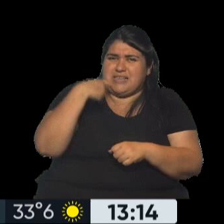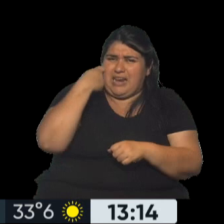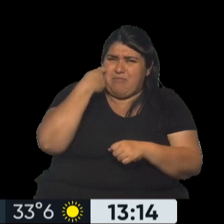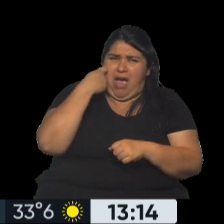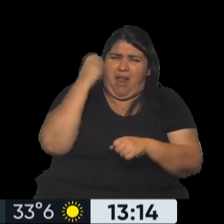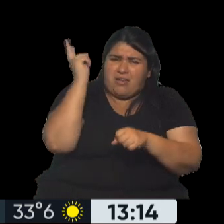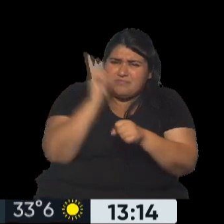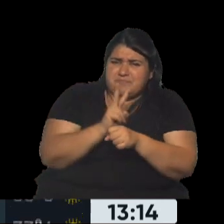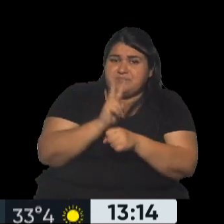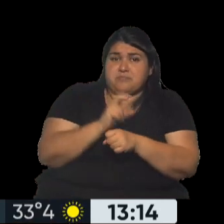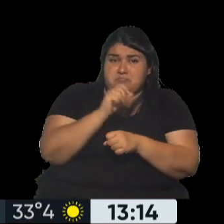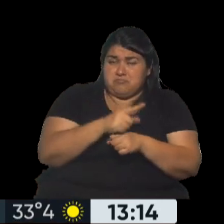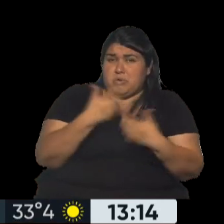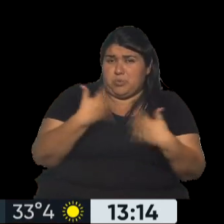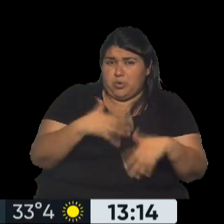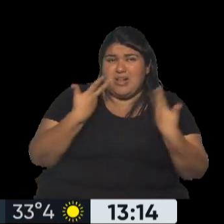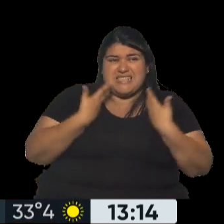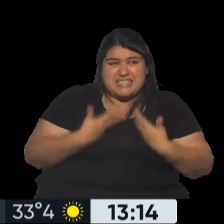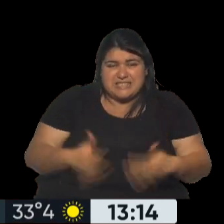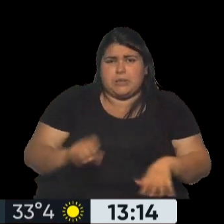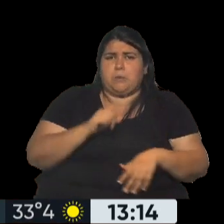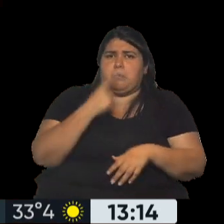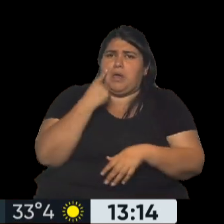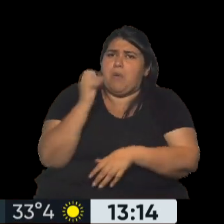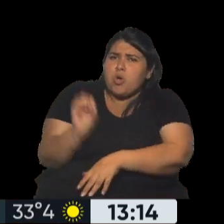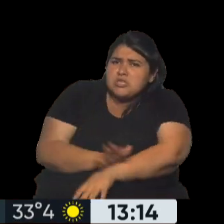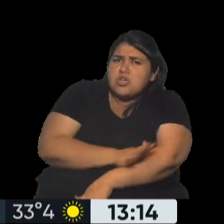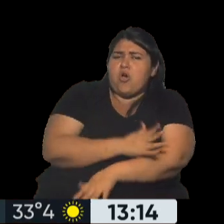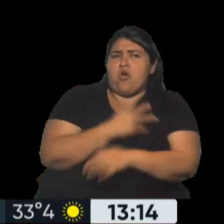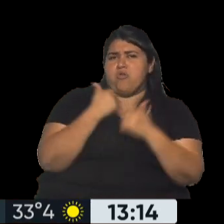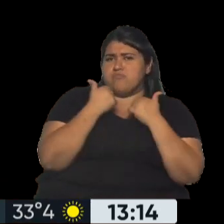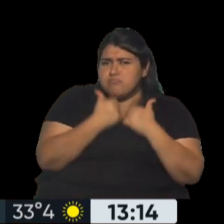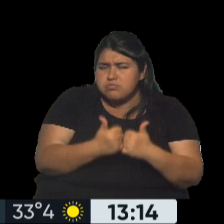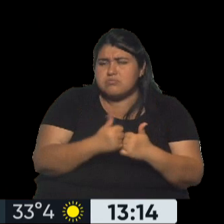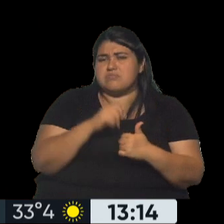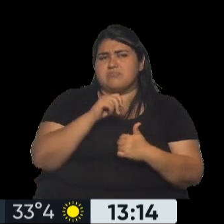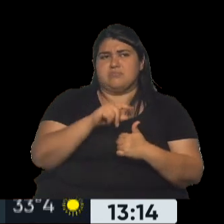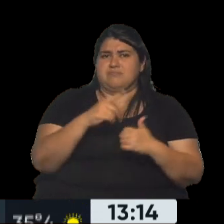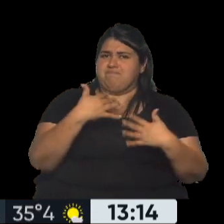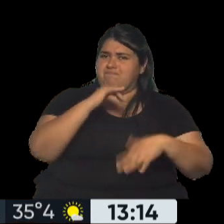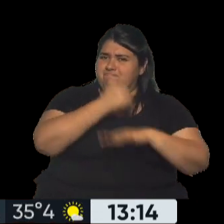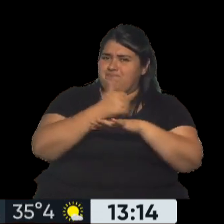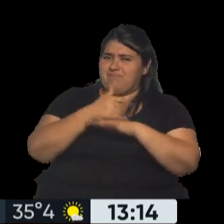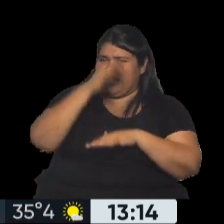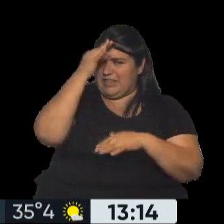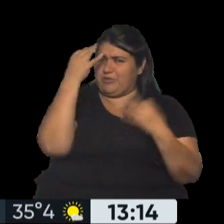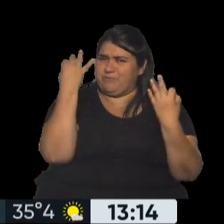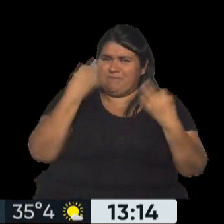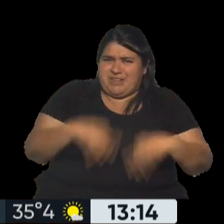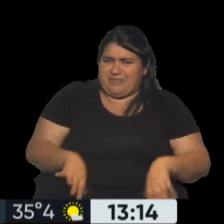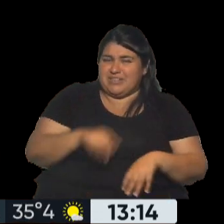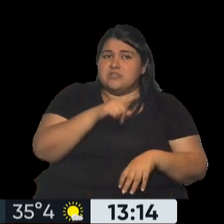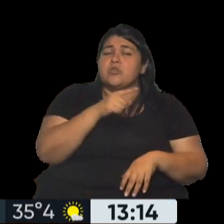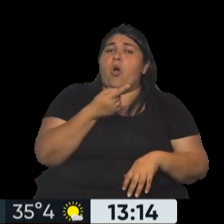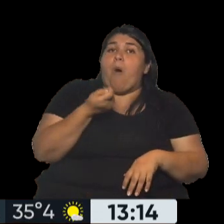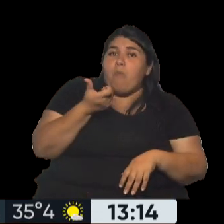La verdad que es una obra muy sensible, muy emotiva y con actuaciones brillantes. Ha pasado, como decía, en pocas funciones